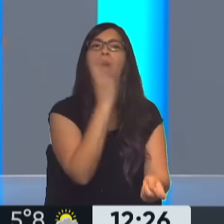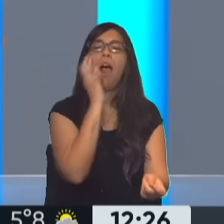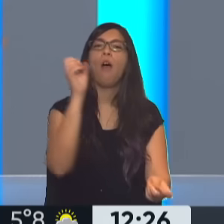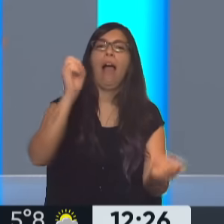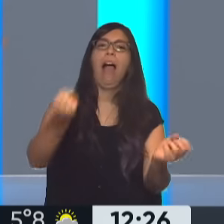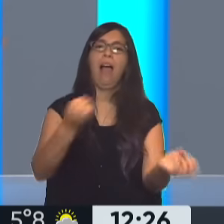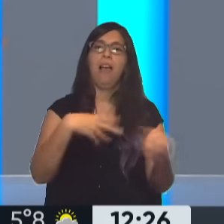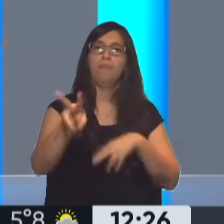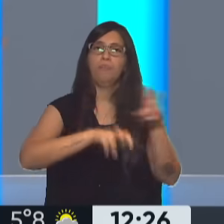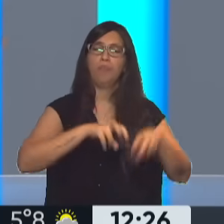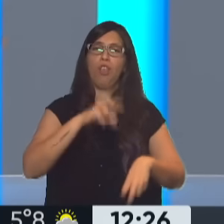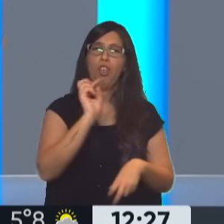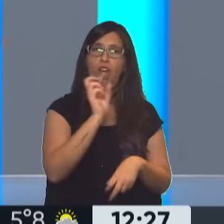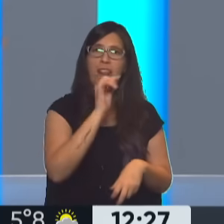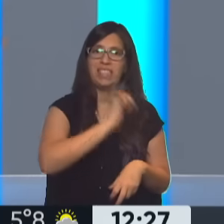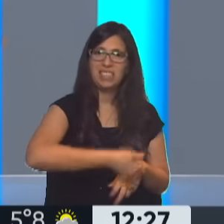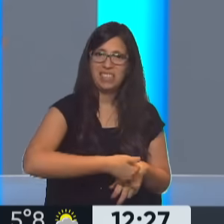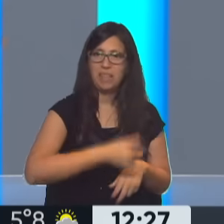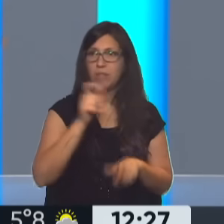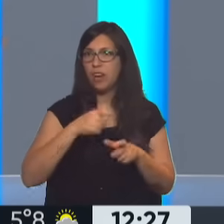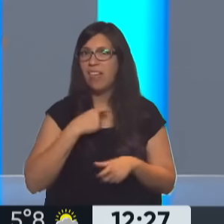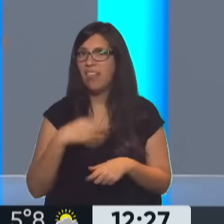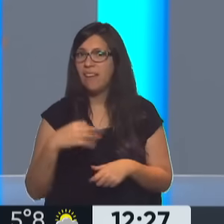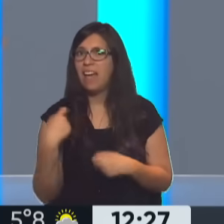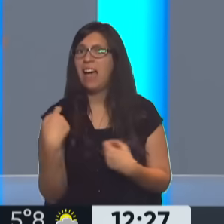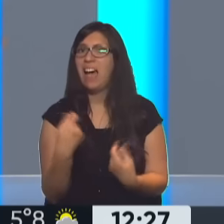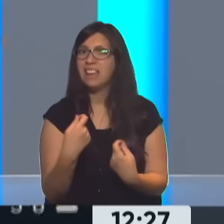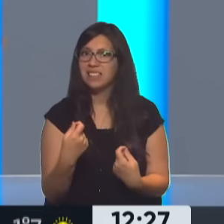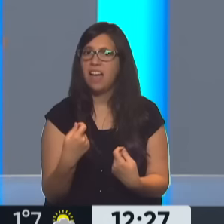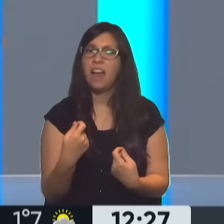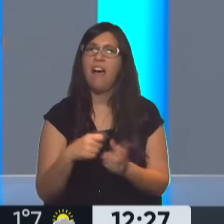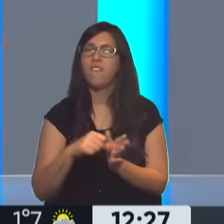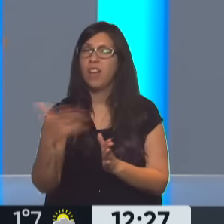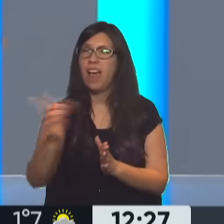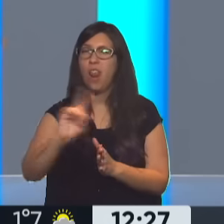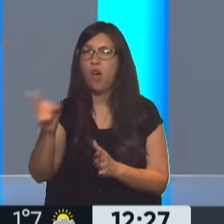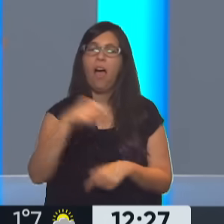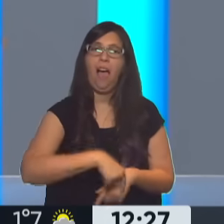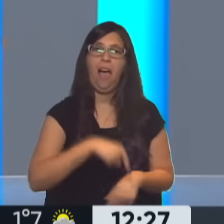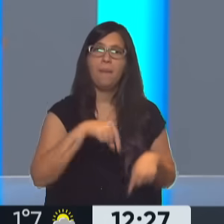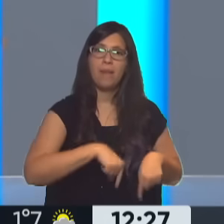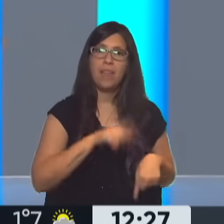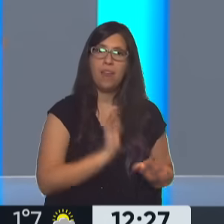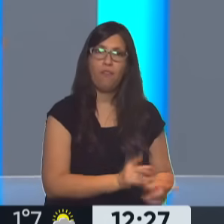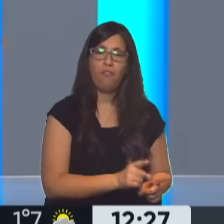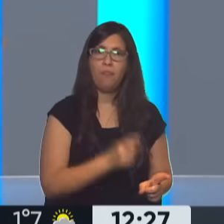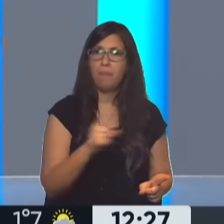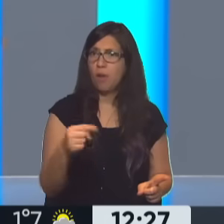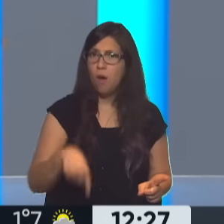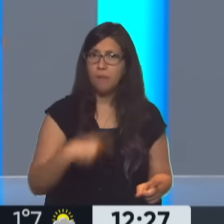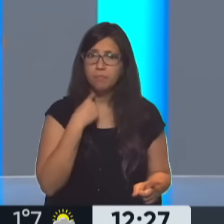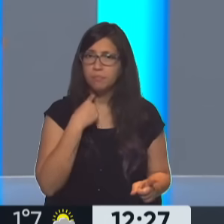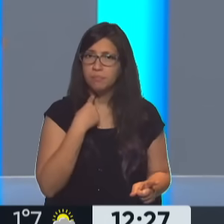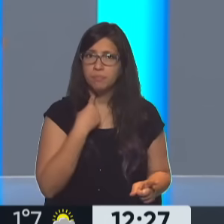quien tienen que poner sporten y quienen tienen que gastarlo le salira más caro gastarlos en exterior tratando de que gaste menos pero vos sabes Pablo que hay